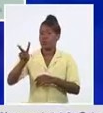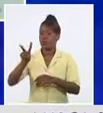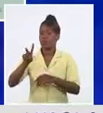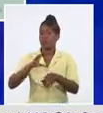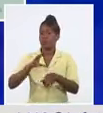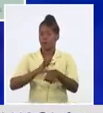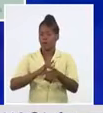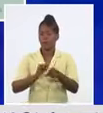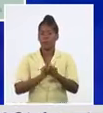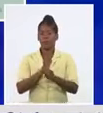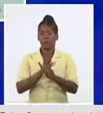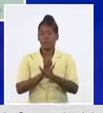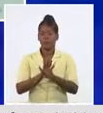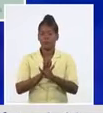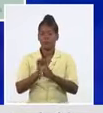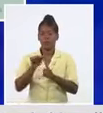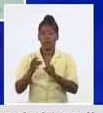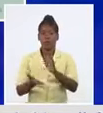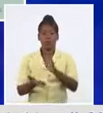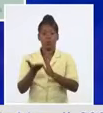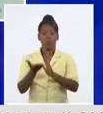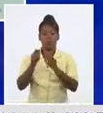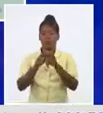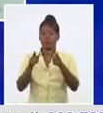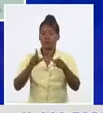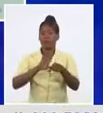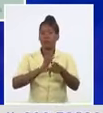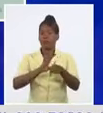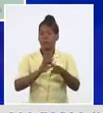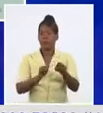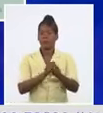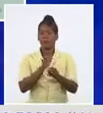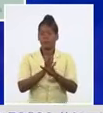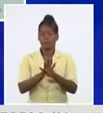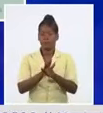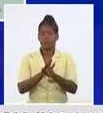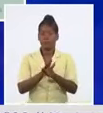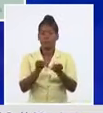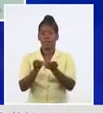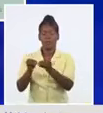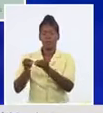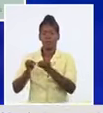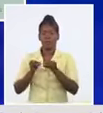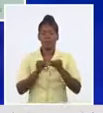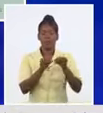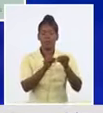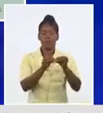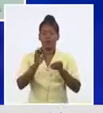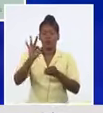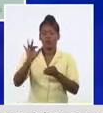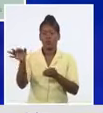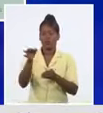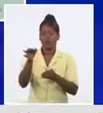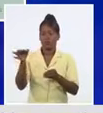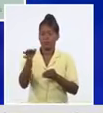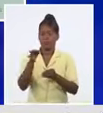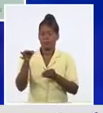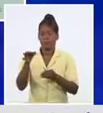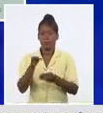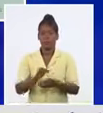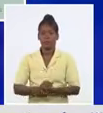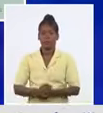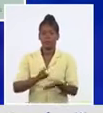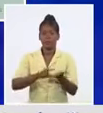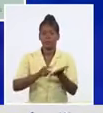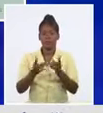autóctonos, 63 casos más en relación con la jornada anterior y con una transmisión en sus 8 municipios. Puerto Padre,